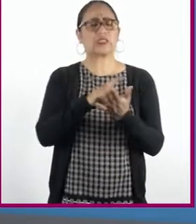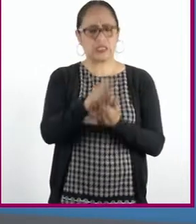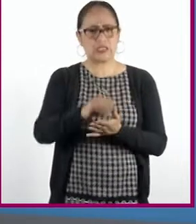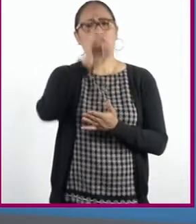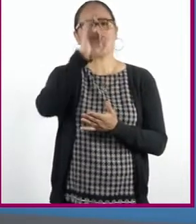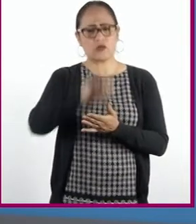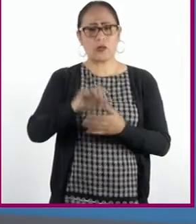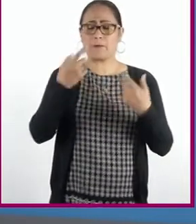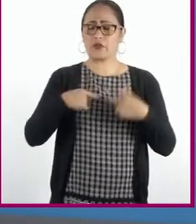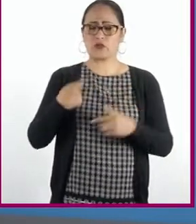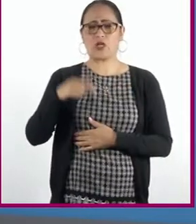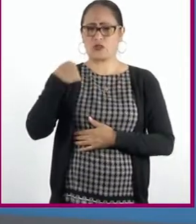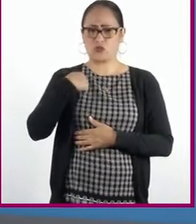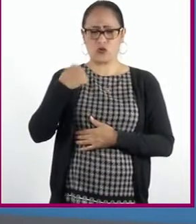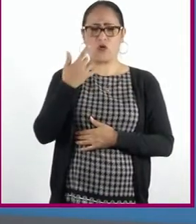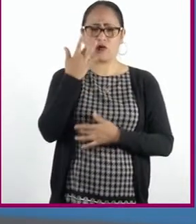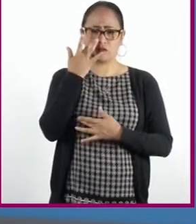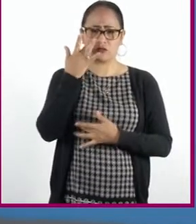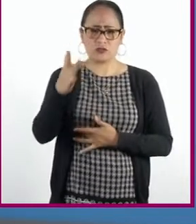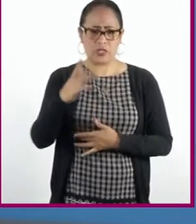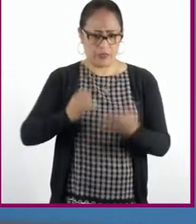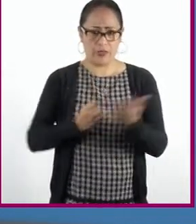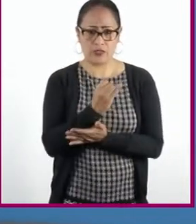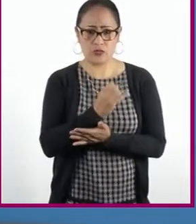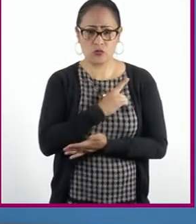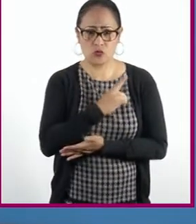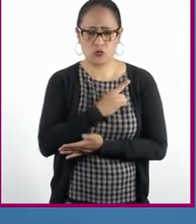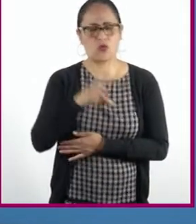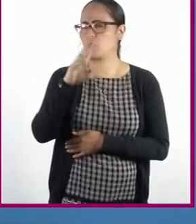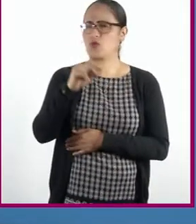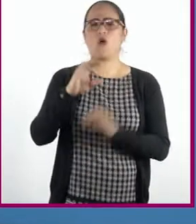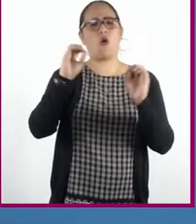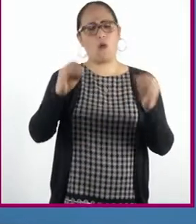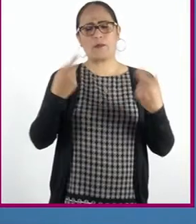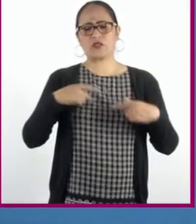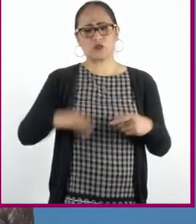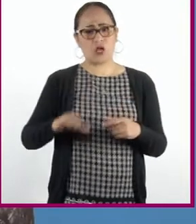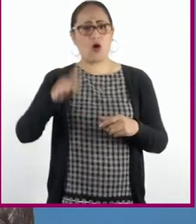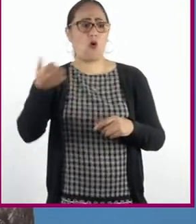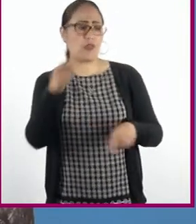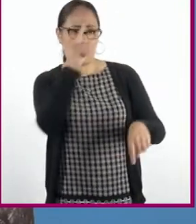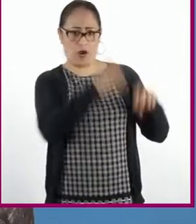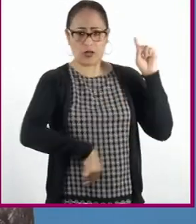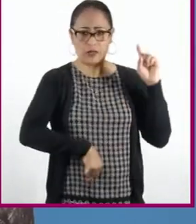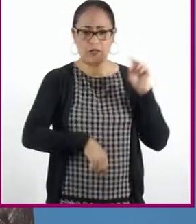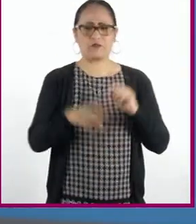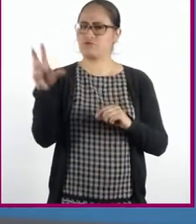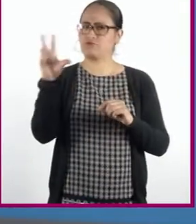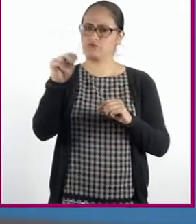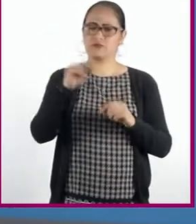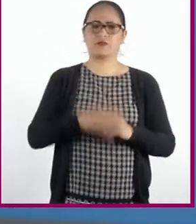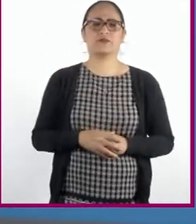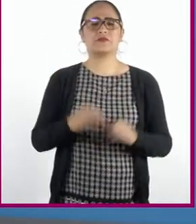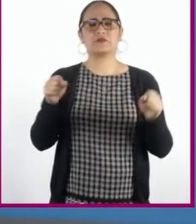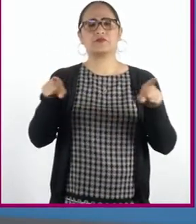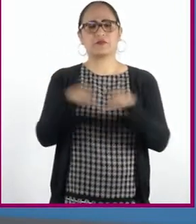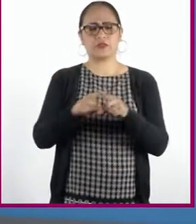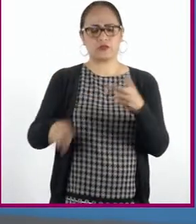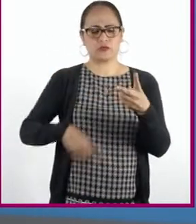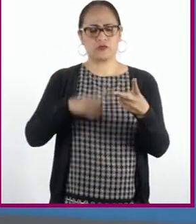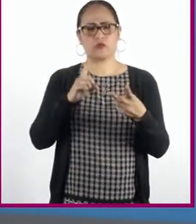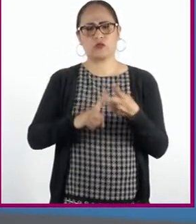puede renunciar voluntariamente a sus derechos y nadie puede arrebatárselos a otra persona. Luego está el principio de